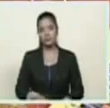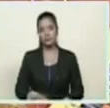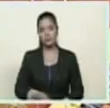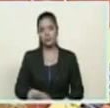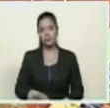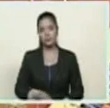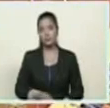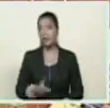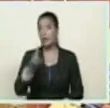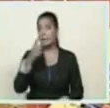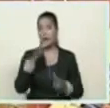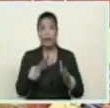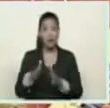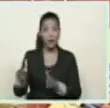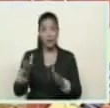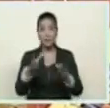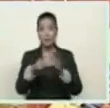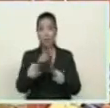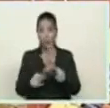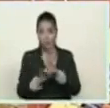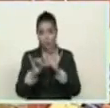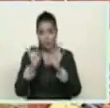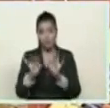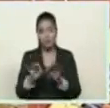el primer camino constituyente